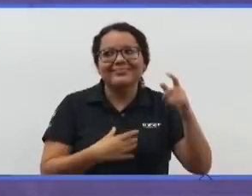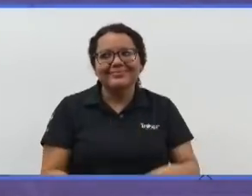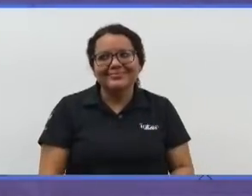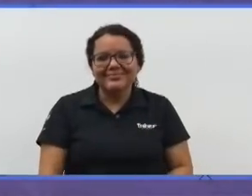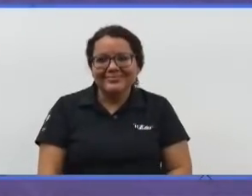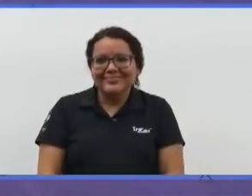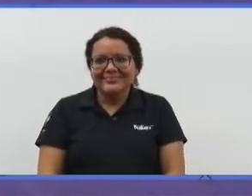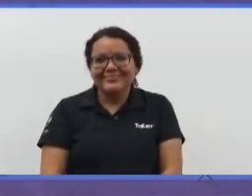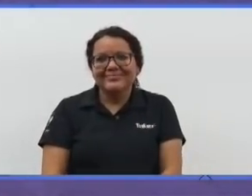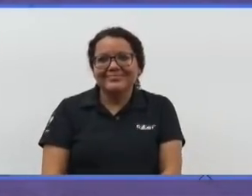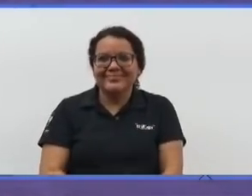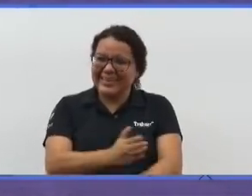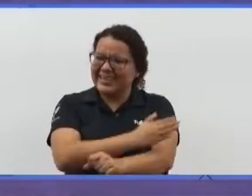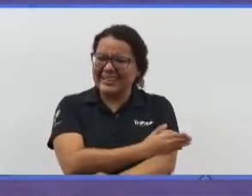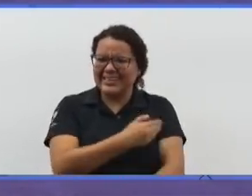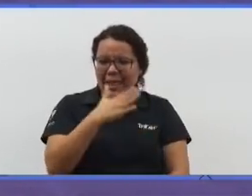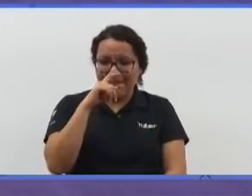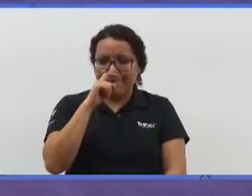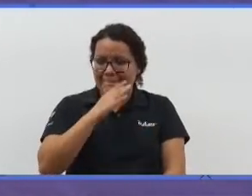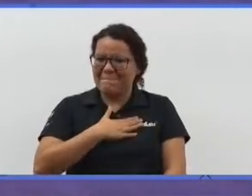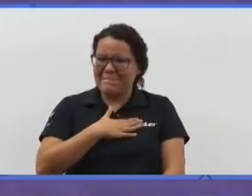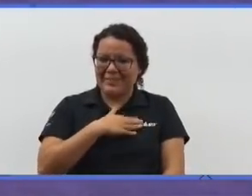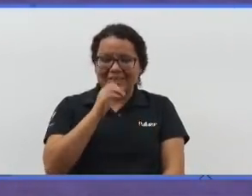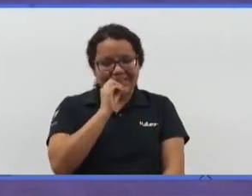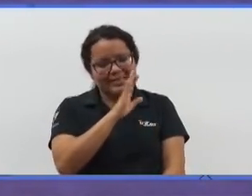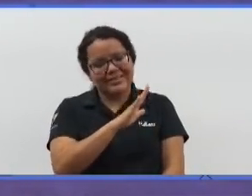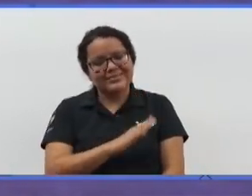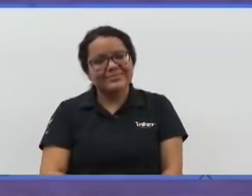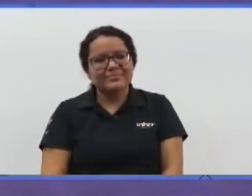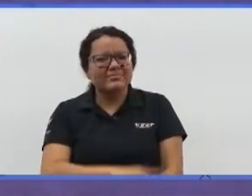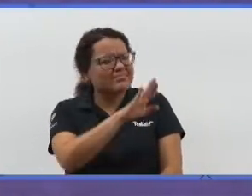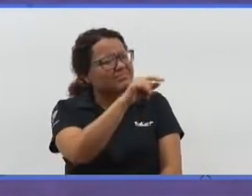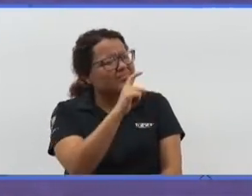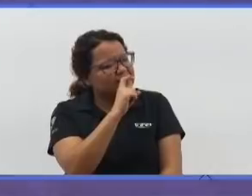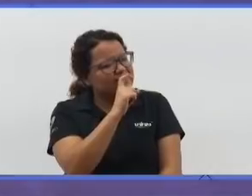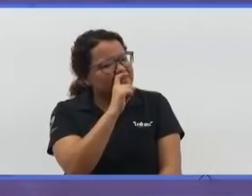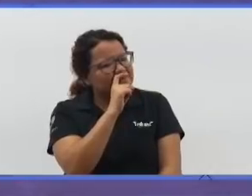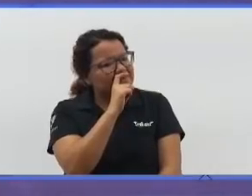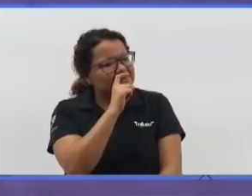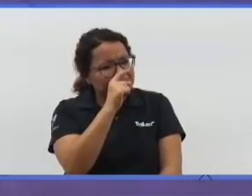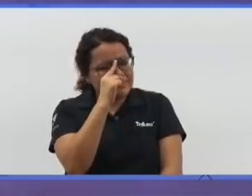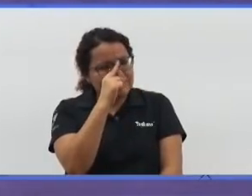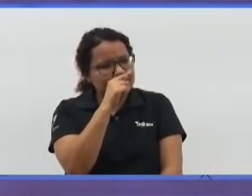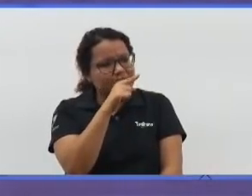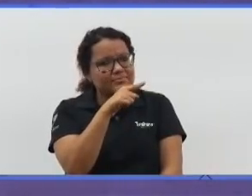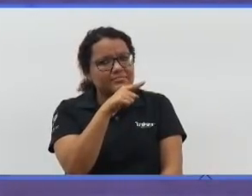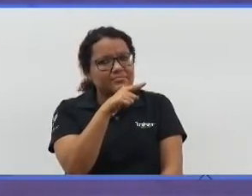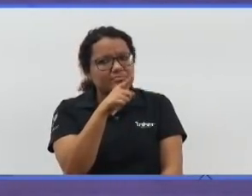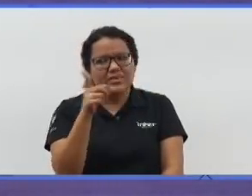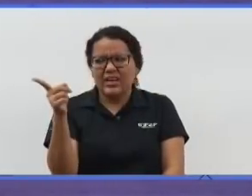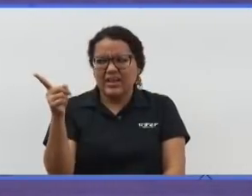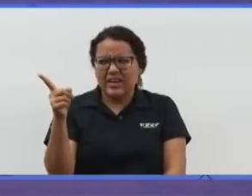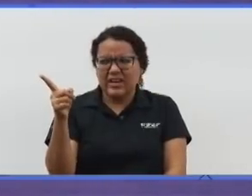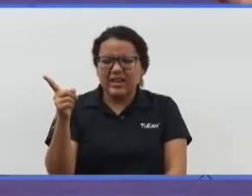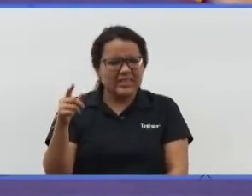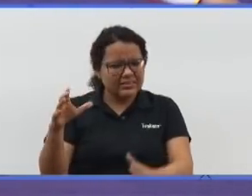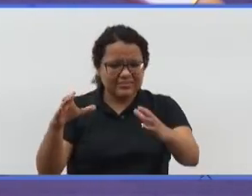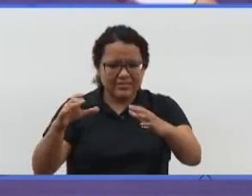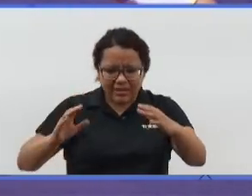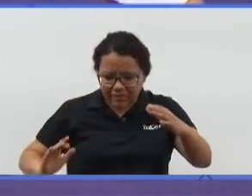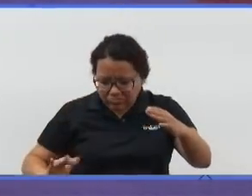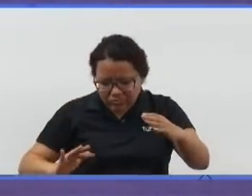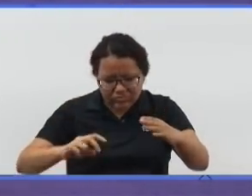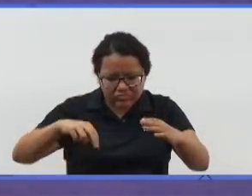antes yo le decía el pastor general el papá le digo y para que le hace el ingeniera rampa allí